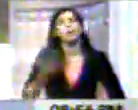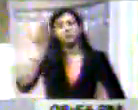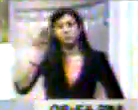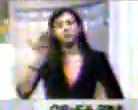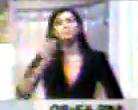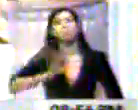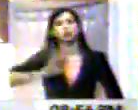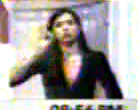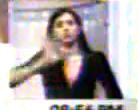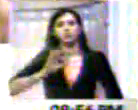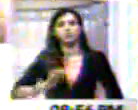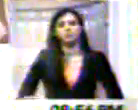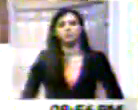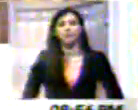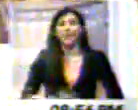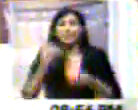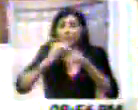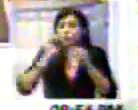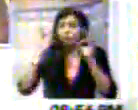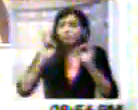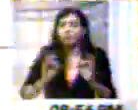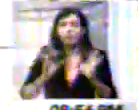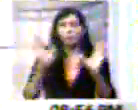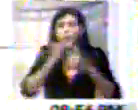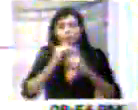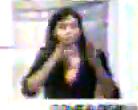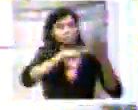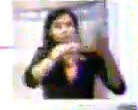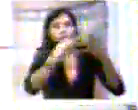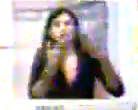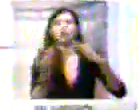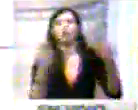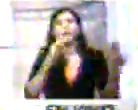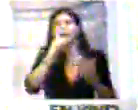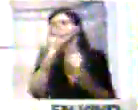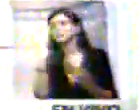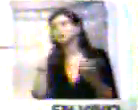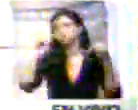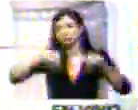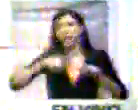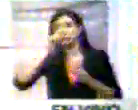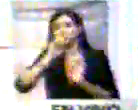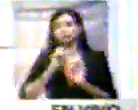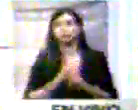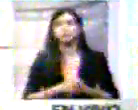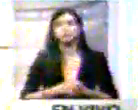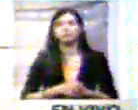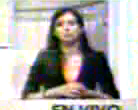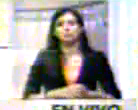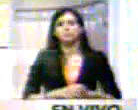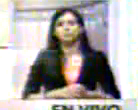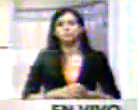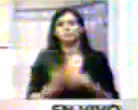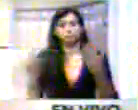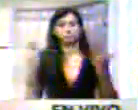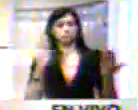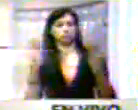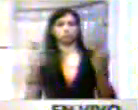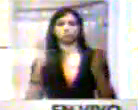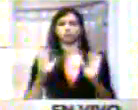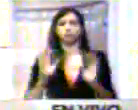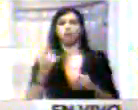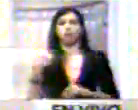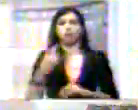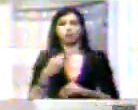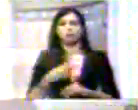Subió, correcto. No tengo el dato aquí en este cuadro de comparación, aunque toda la comparación establecida